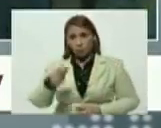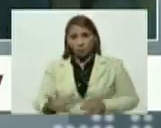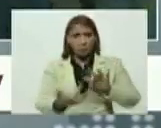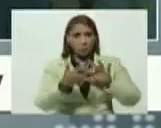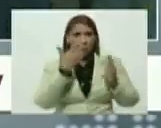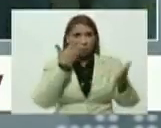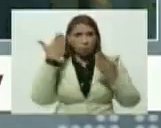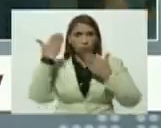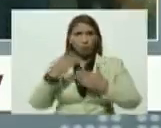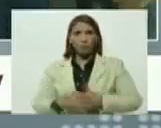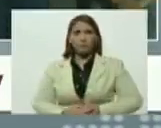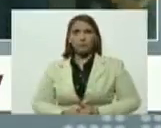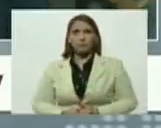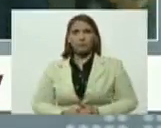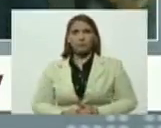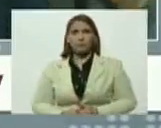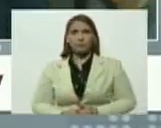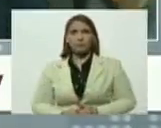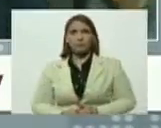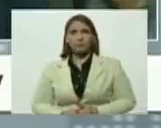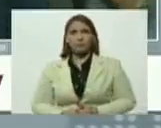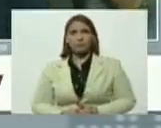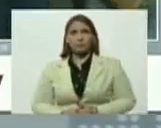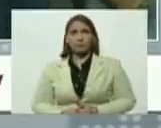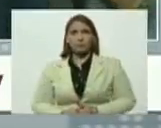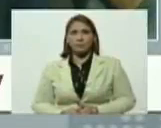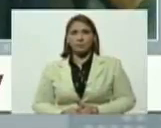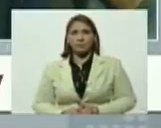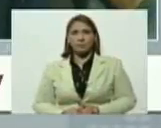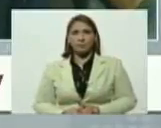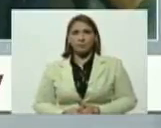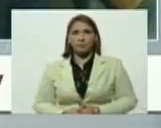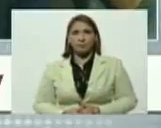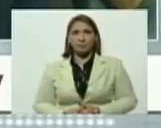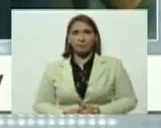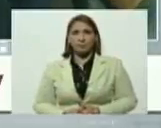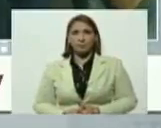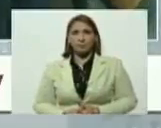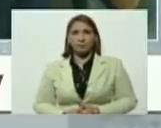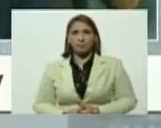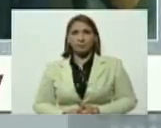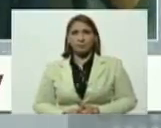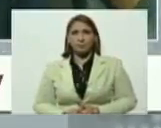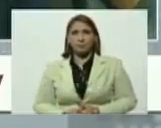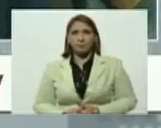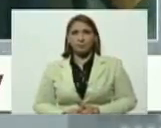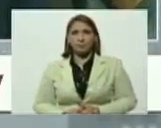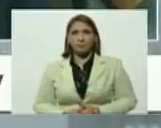Montezuma, adelante, compañero. Gente.